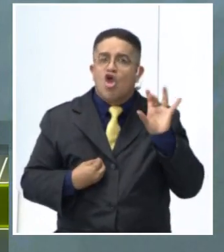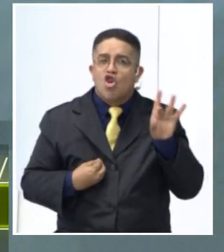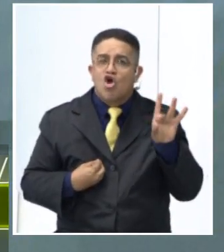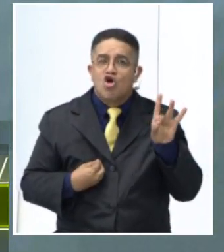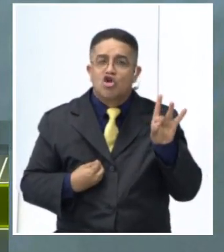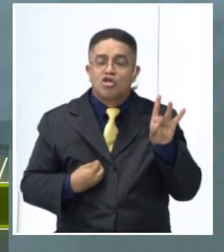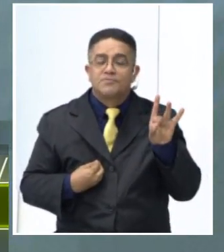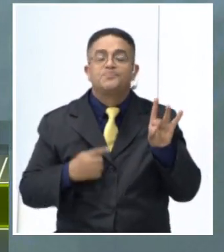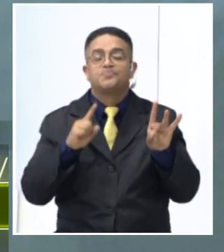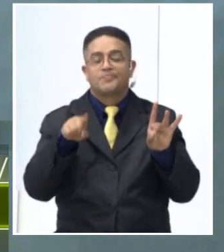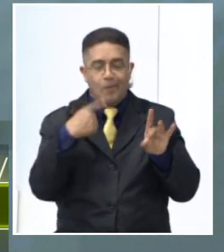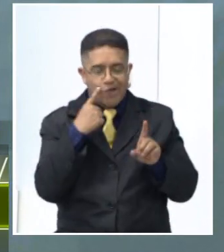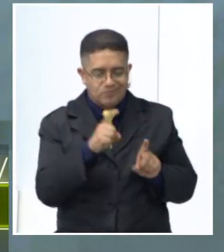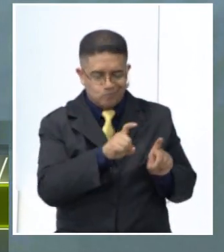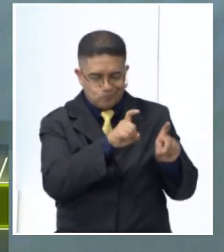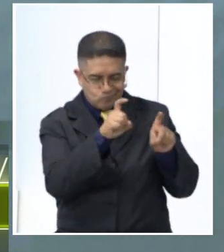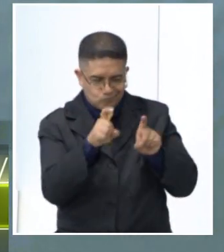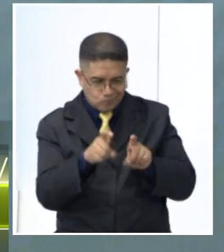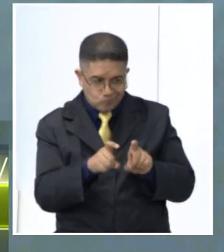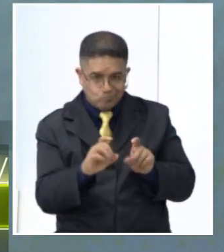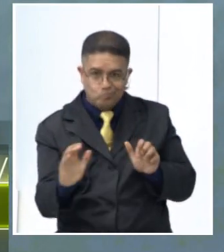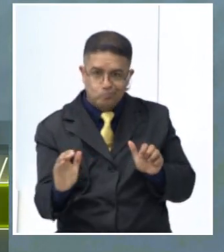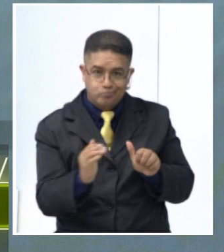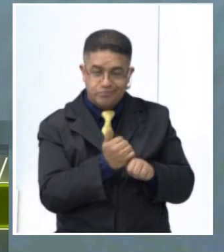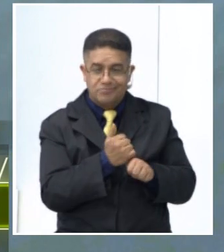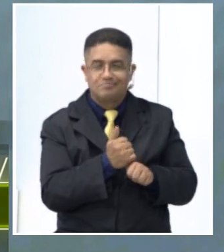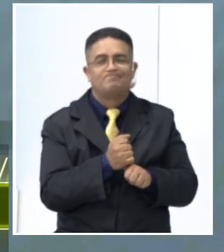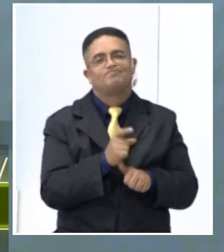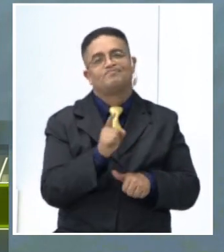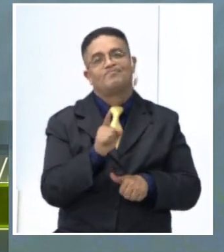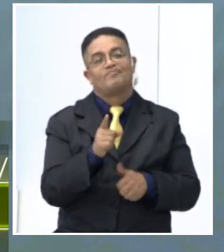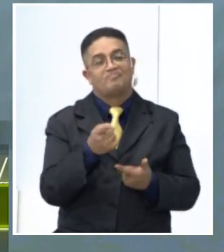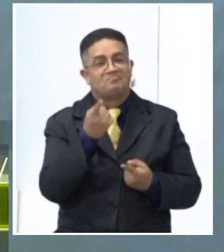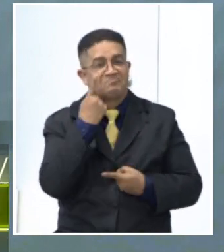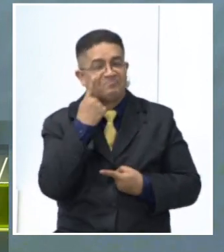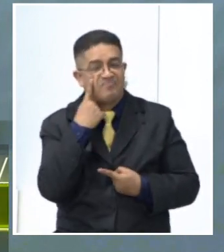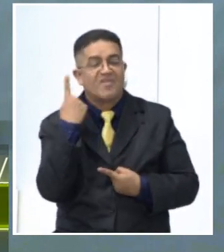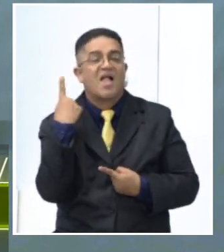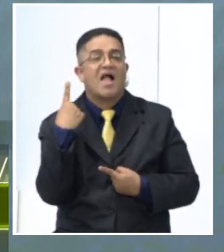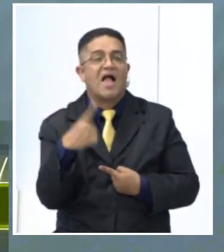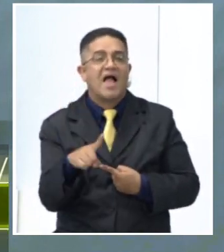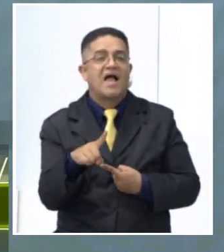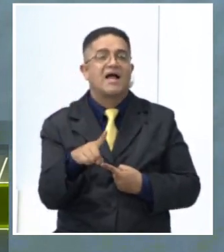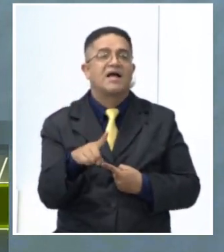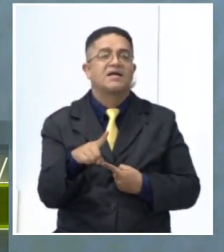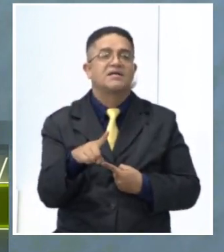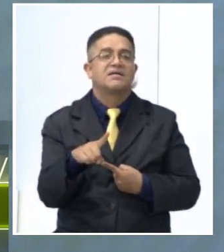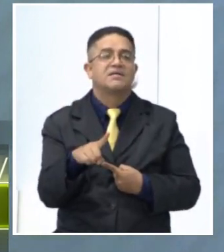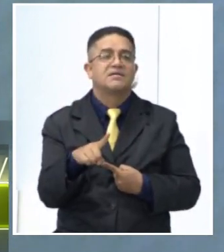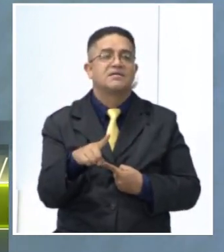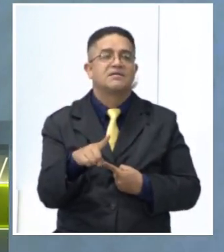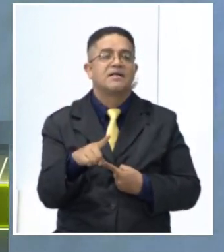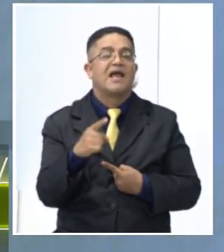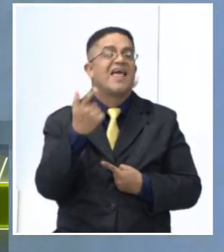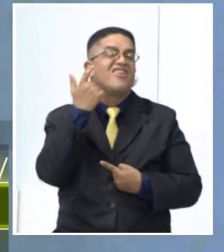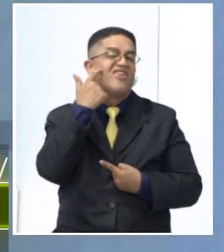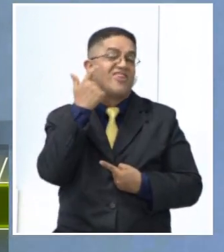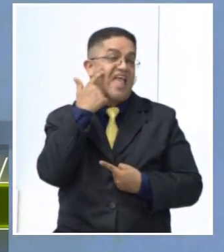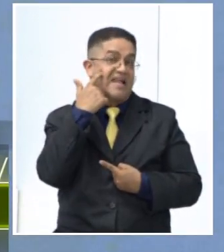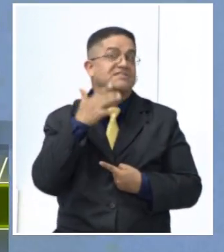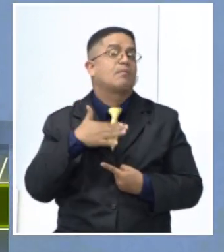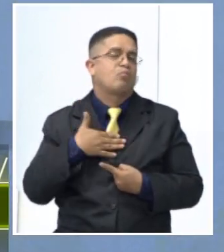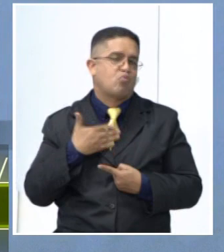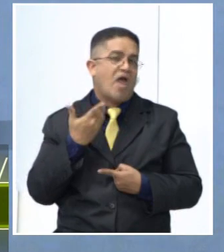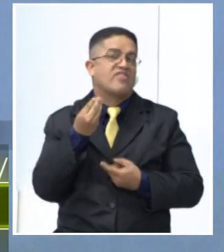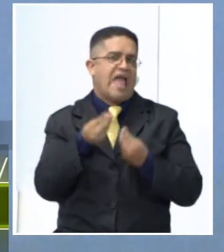no siempre significa que eso es una otitis. También tenemos que ver a nivel, un proceso a nivel de un diente superior pudiese dar